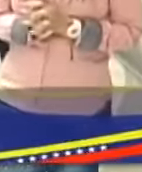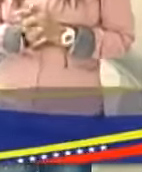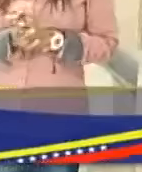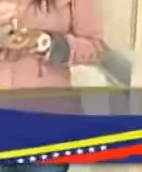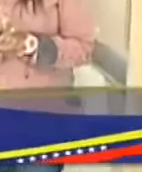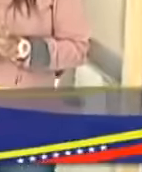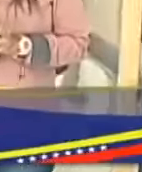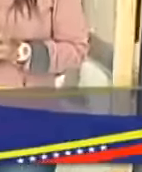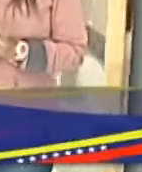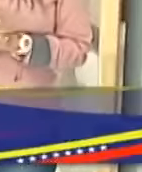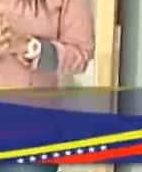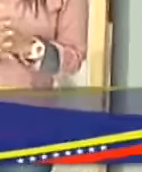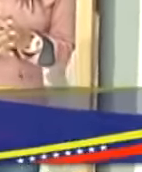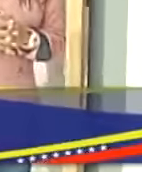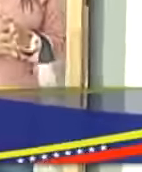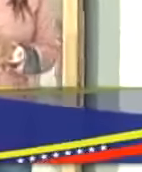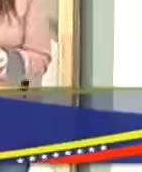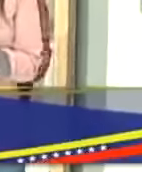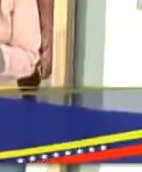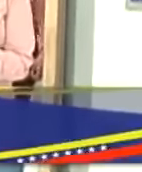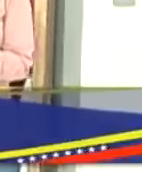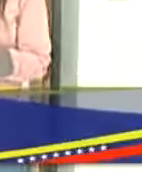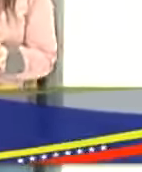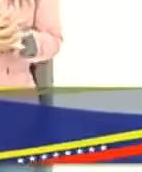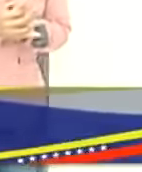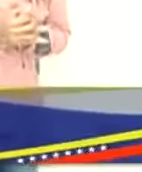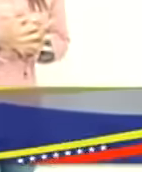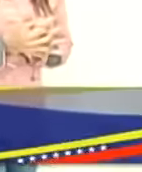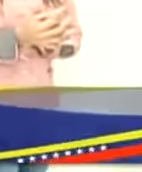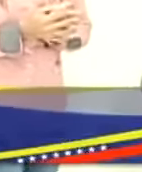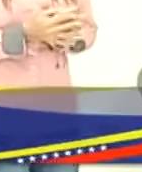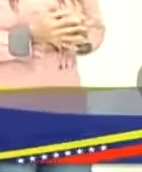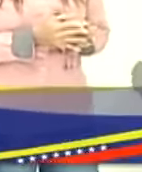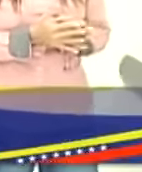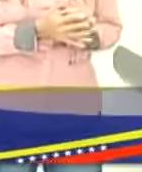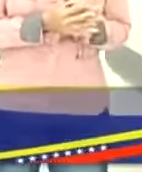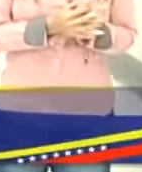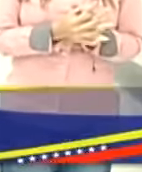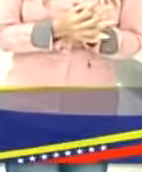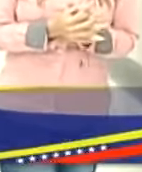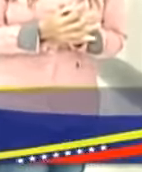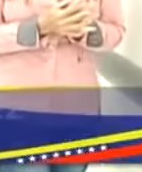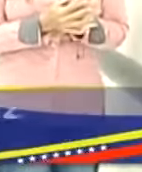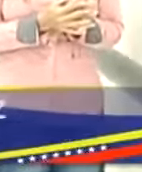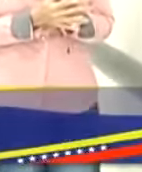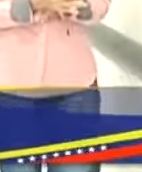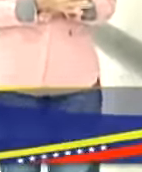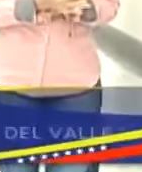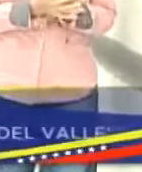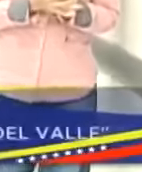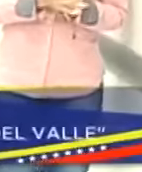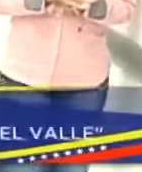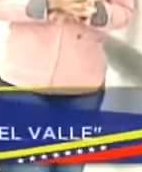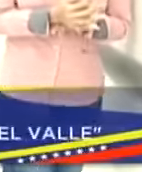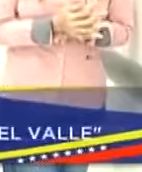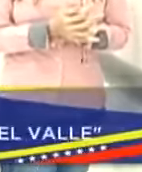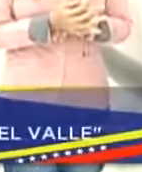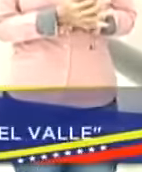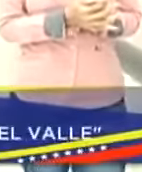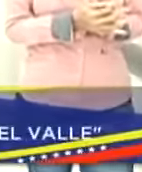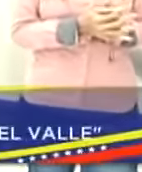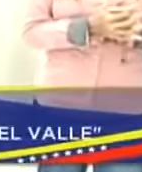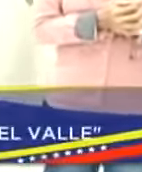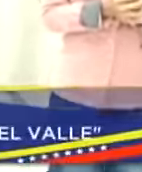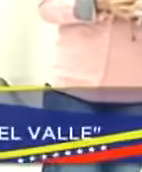Domínguez, contame la vida, pues. Cuéntamelo bueno, todo. Este es un hospital que viene a dar respuesta a más de 183 mil habitantes